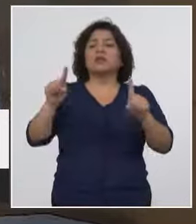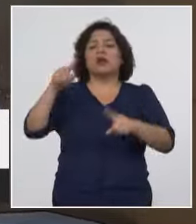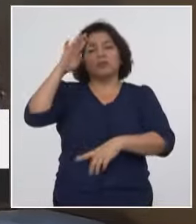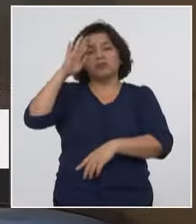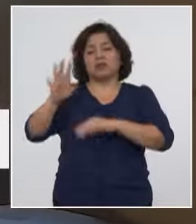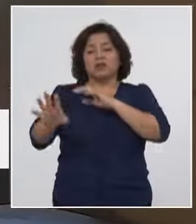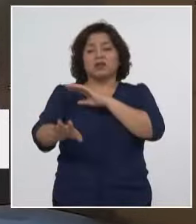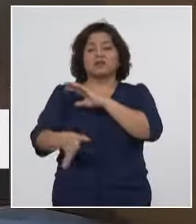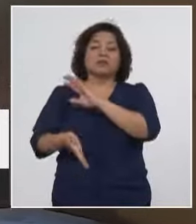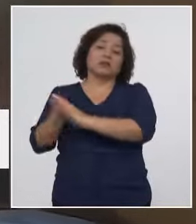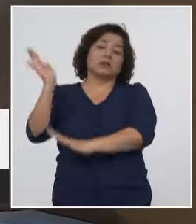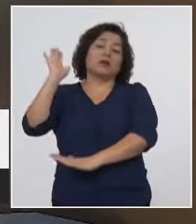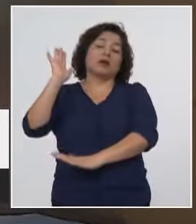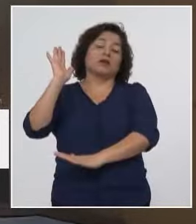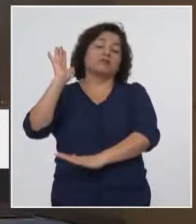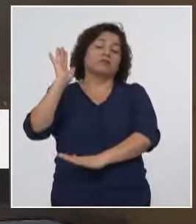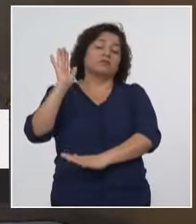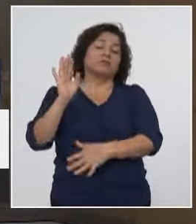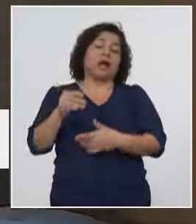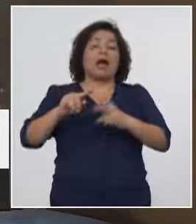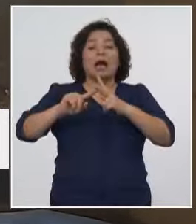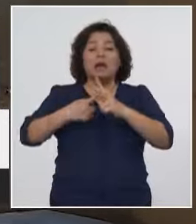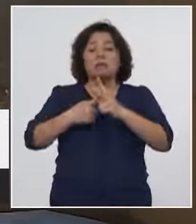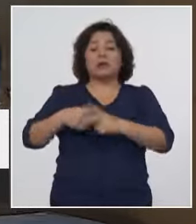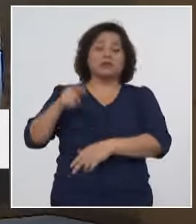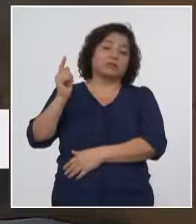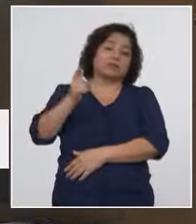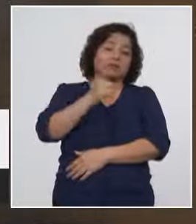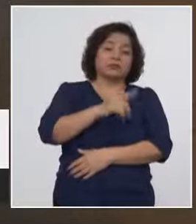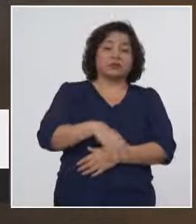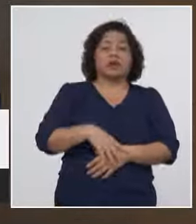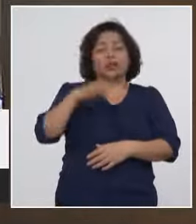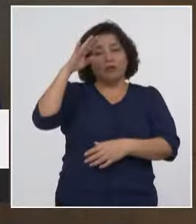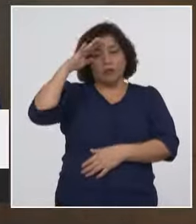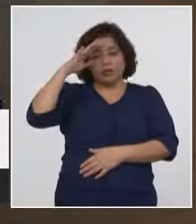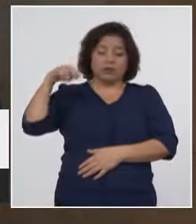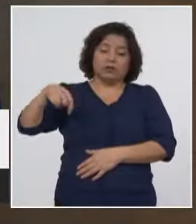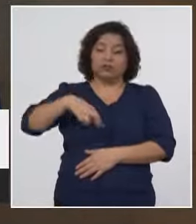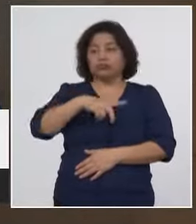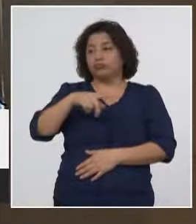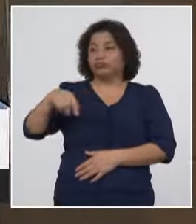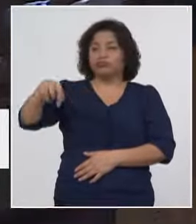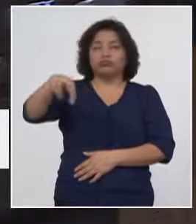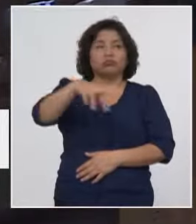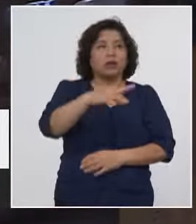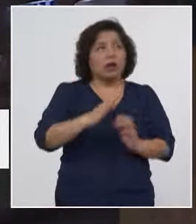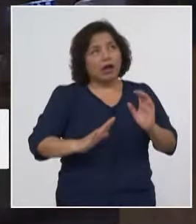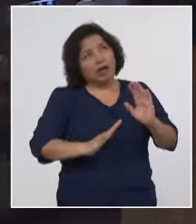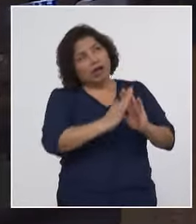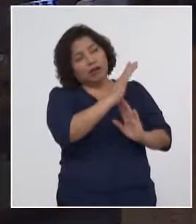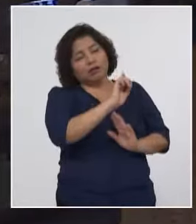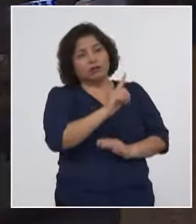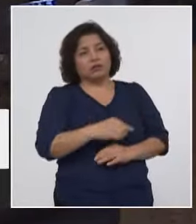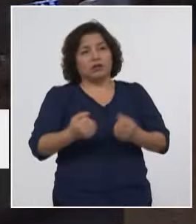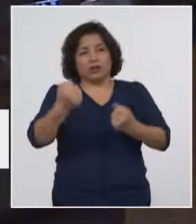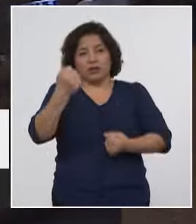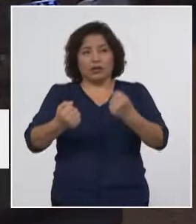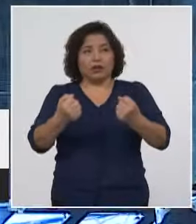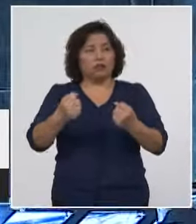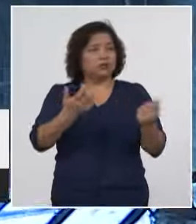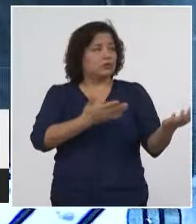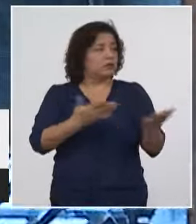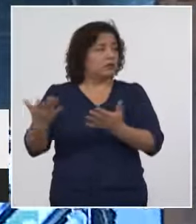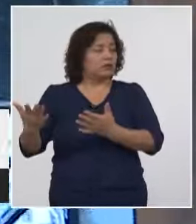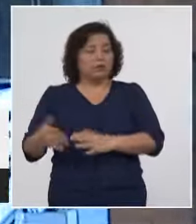policía, ya hay lo que hacen cosas. Los policías rondan por acá, no suben más arriba. La combi fue trasladada a la comisaría